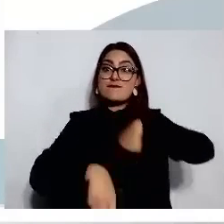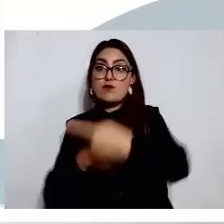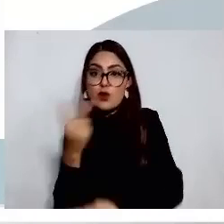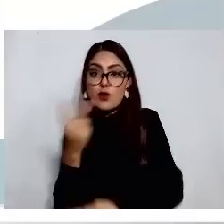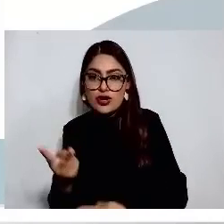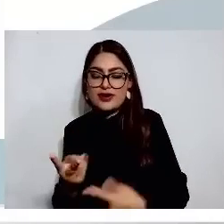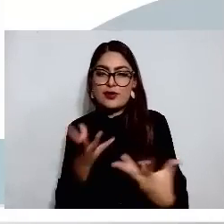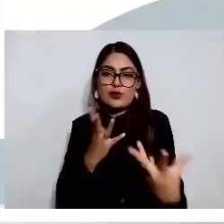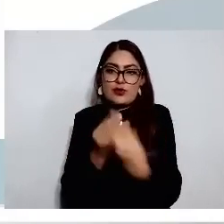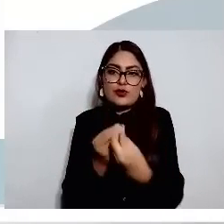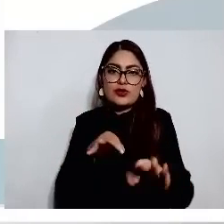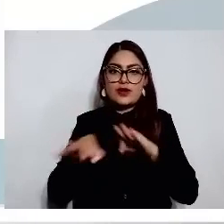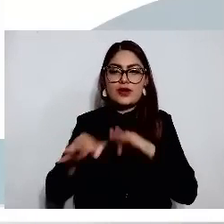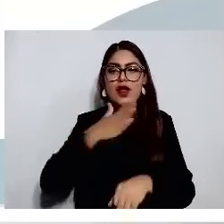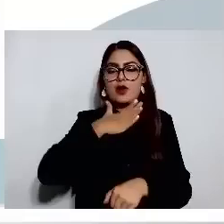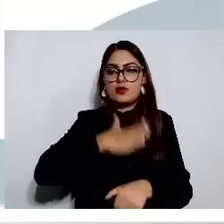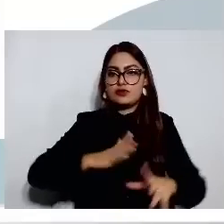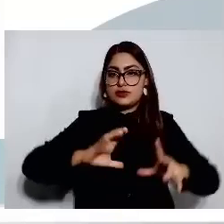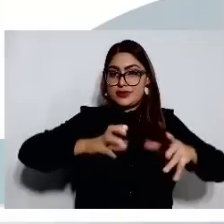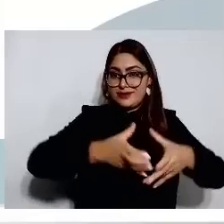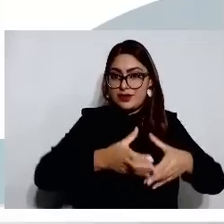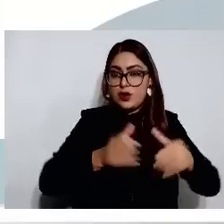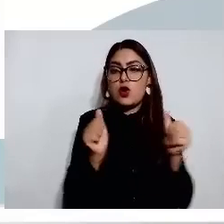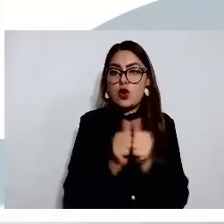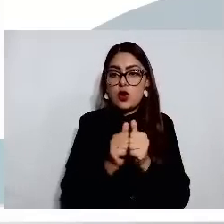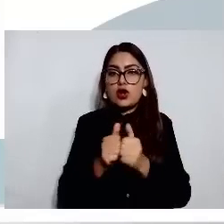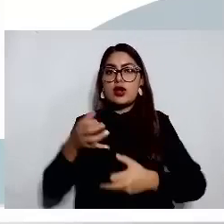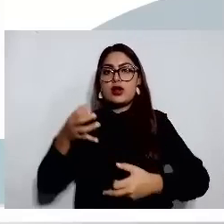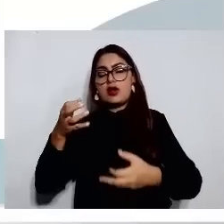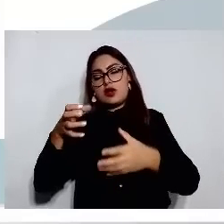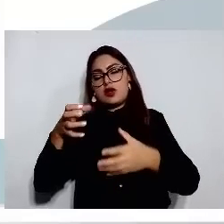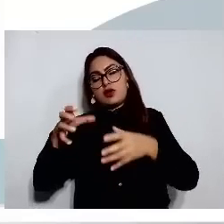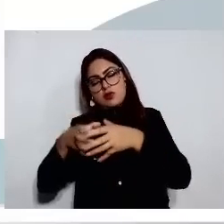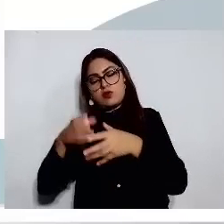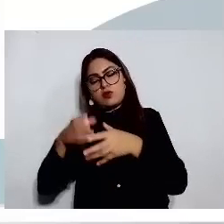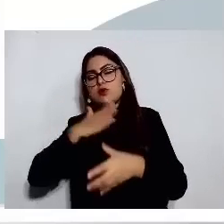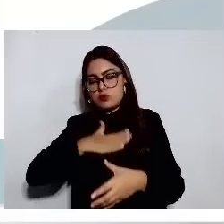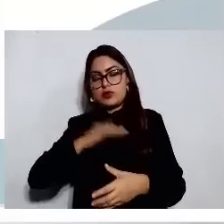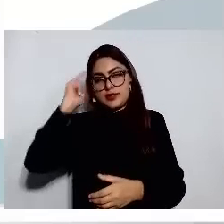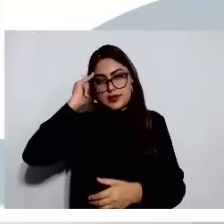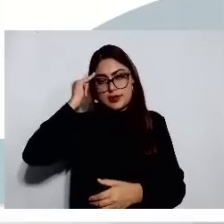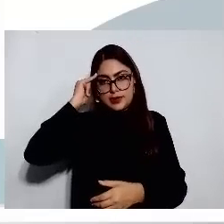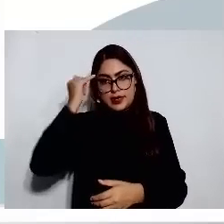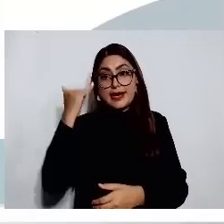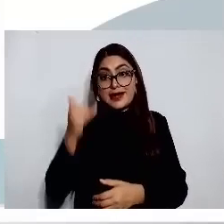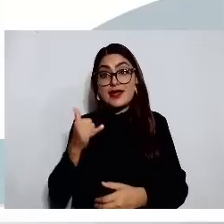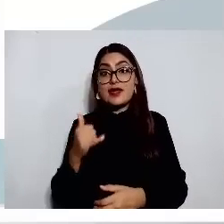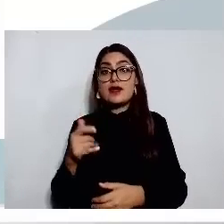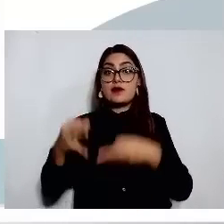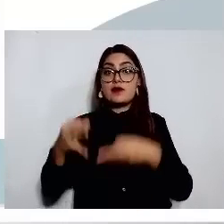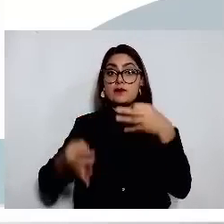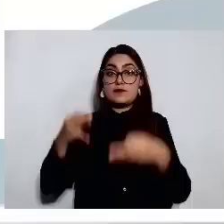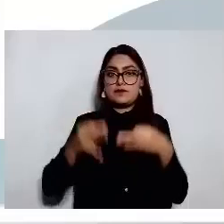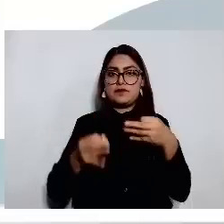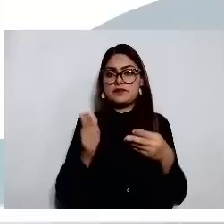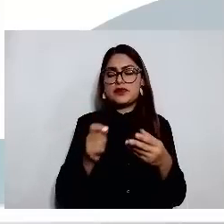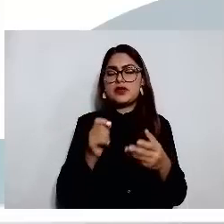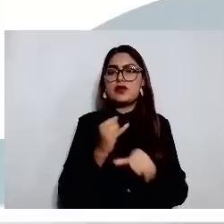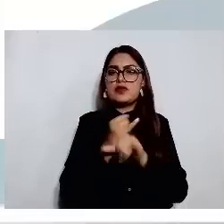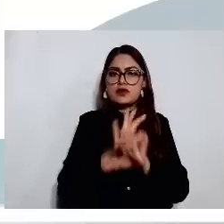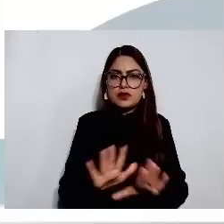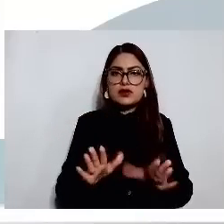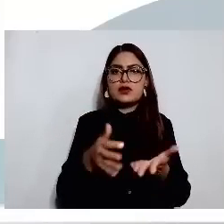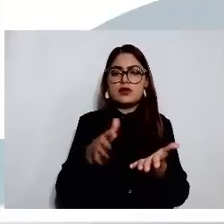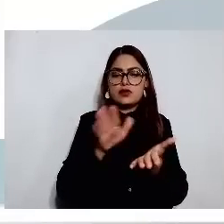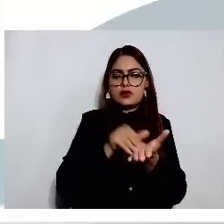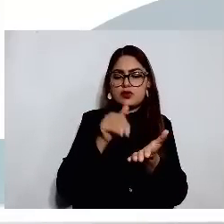justicia comunitaria, la justicia indígena y el Poder Judicial. Se envían documentos, se analiza el caso y se va a la